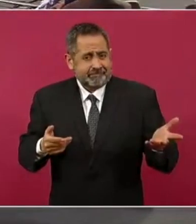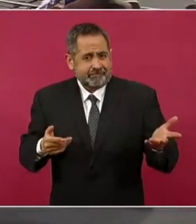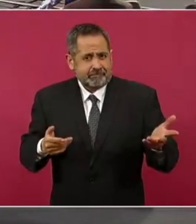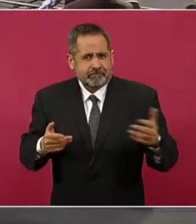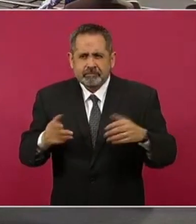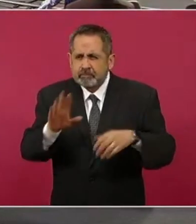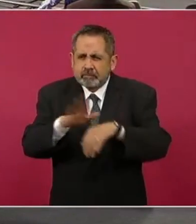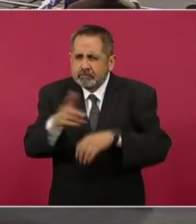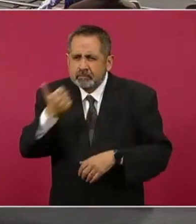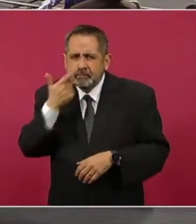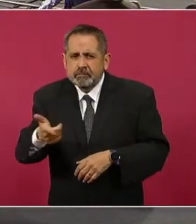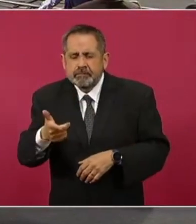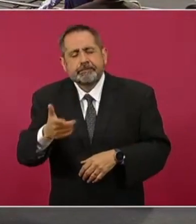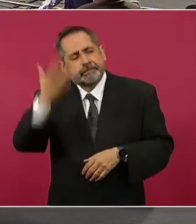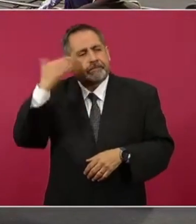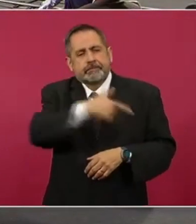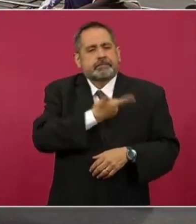porque no les gustaba